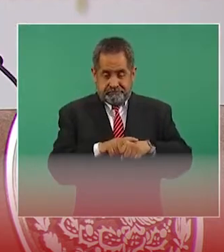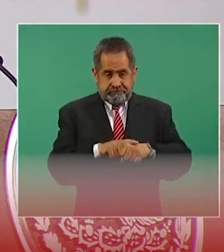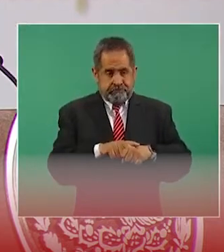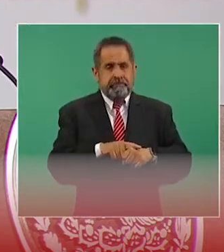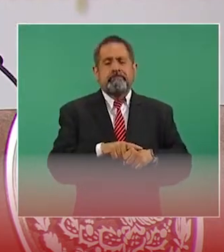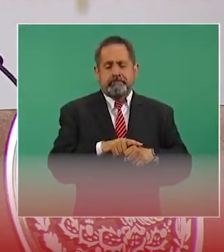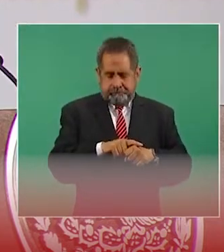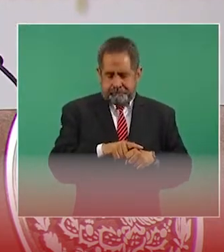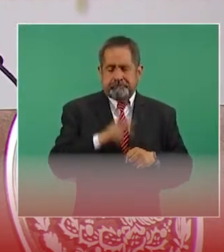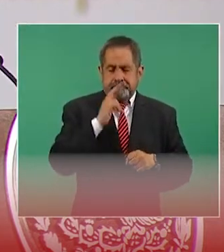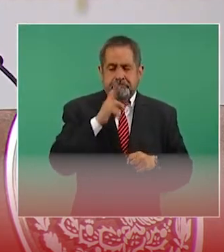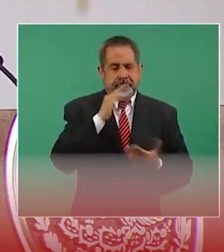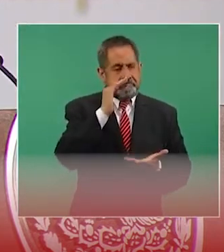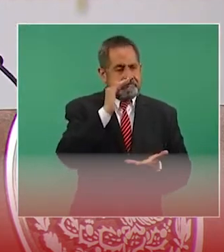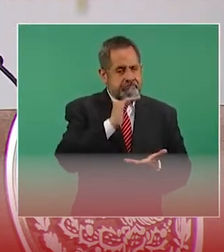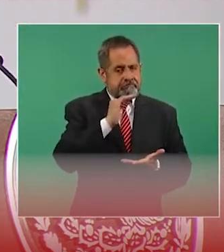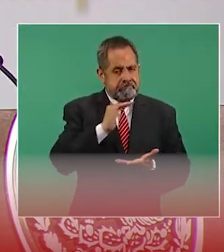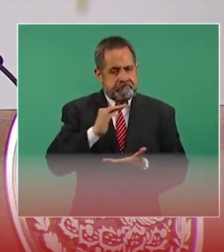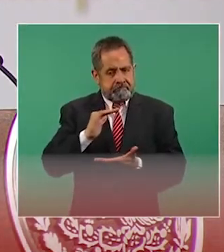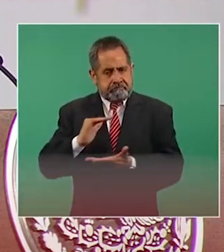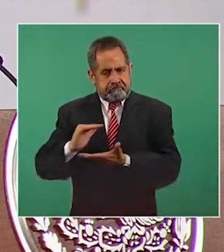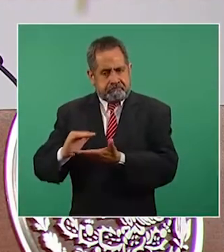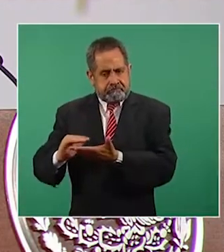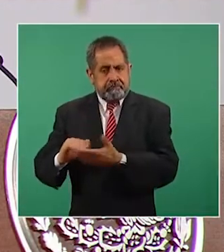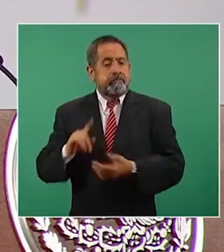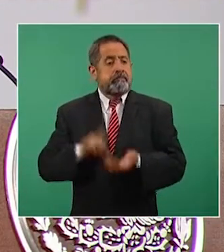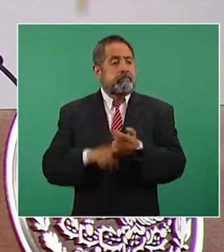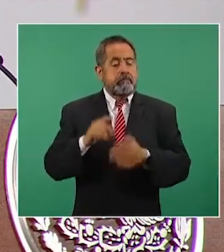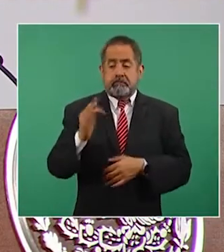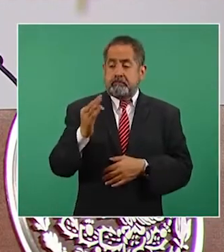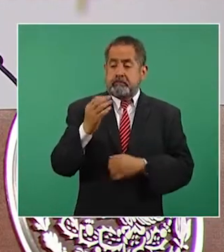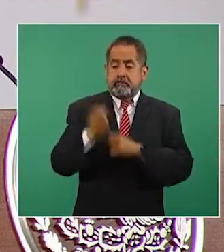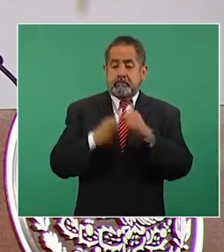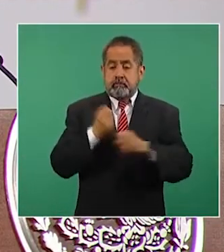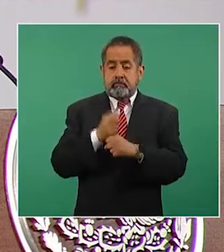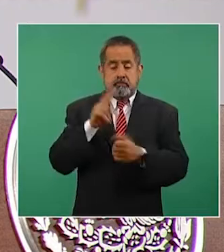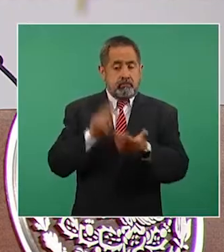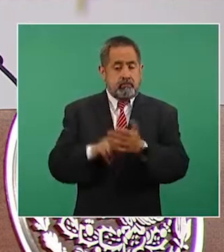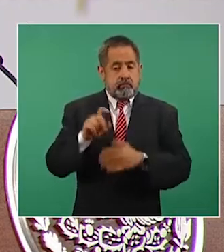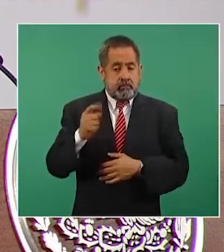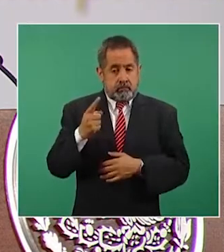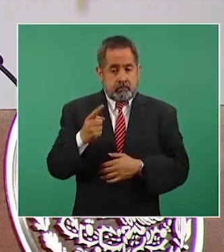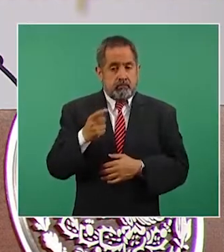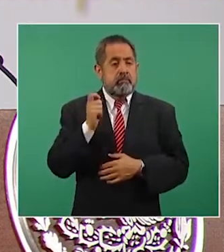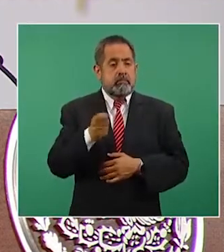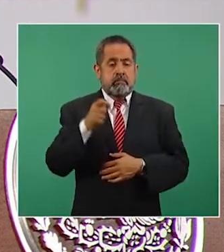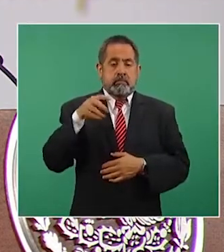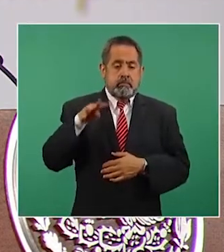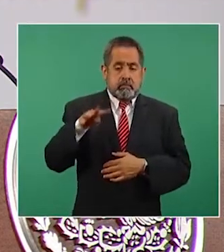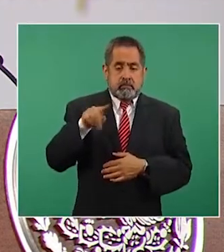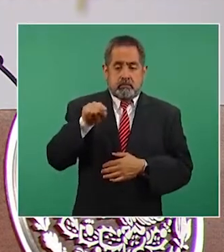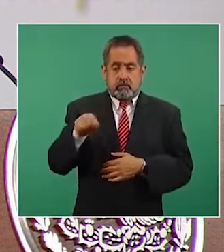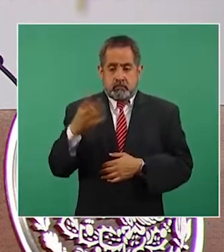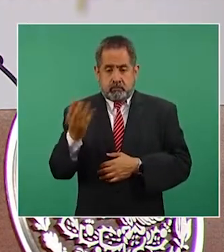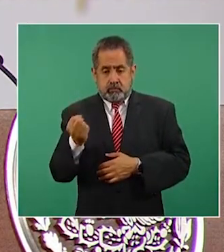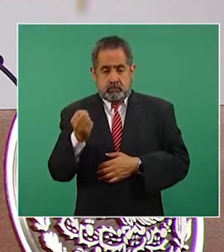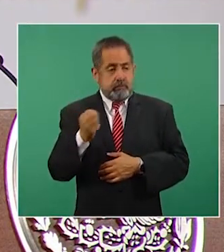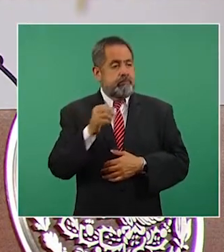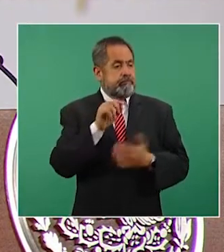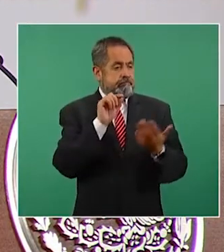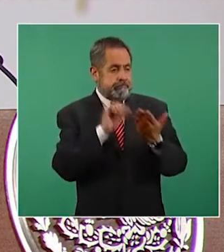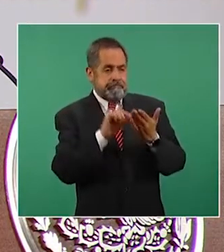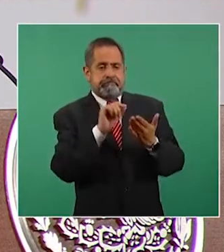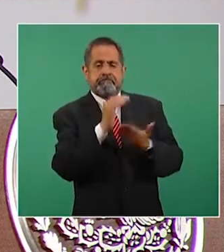disminuyendo. Tan solo en febrero de 2021 se redujeron 19.9 respecto al mismo